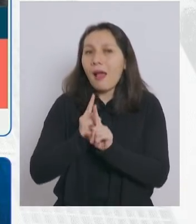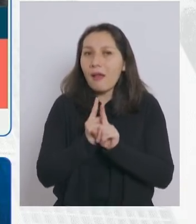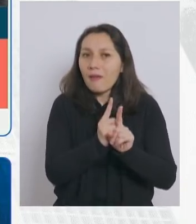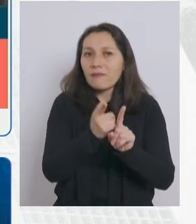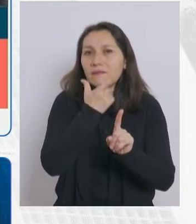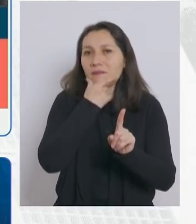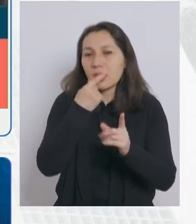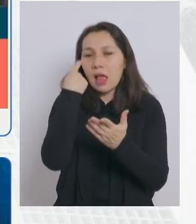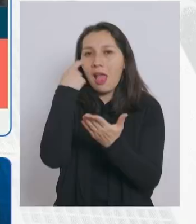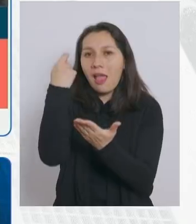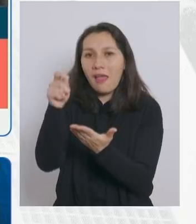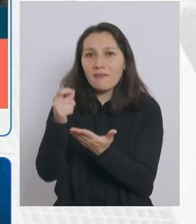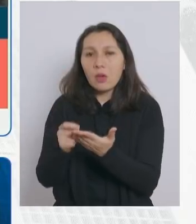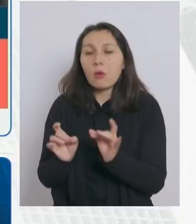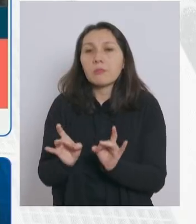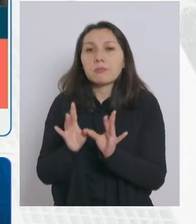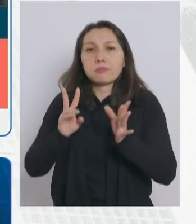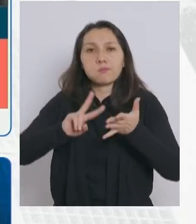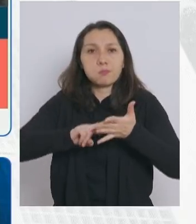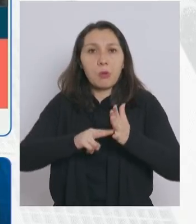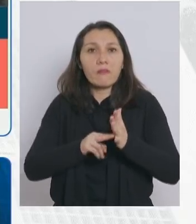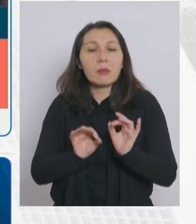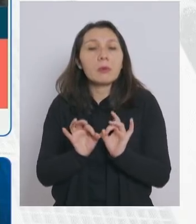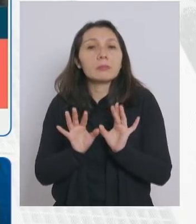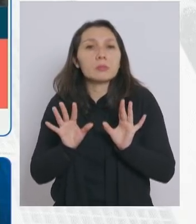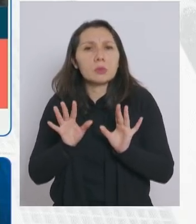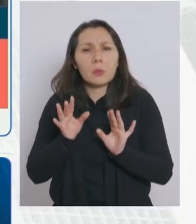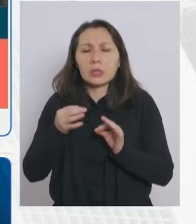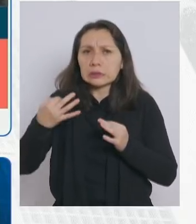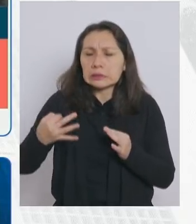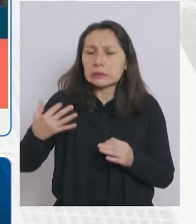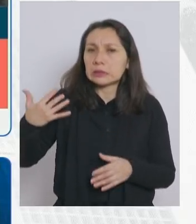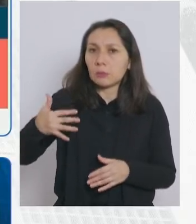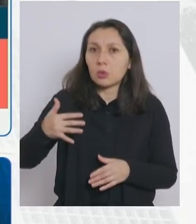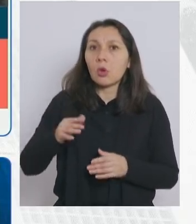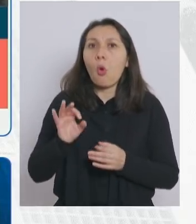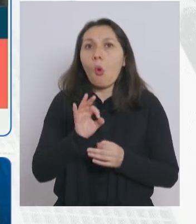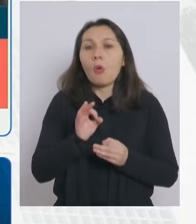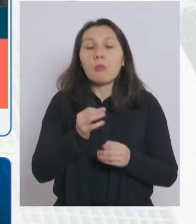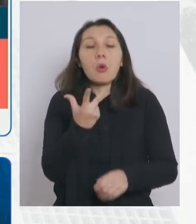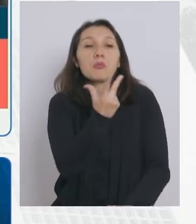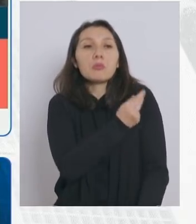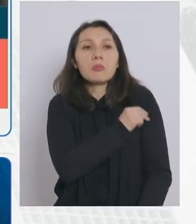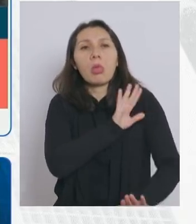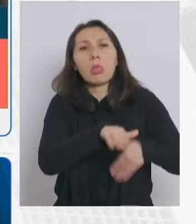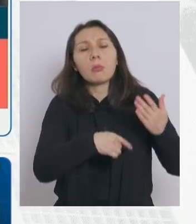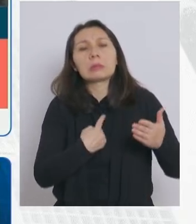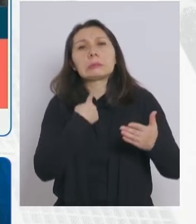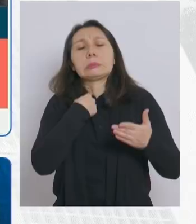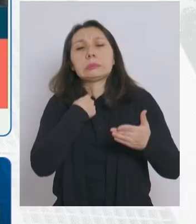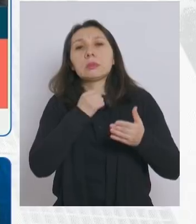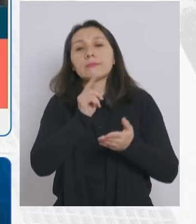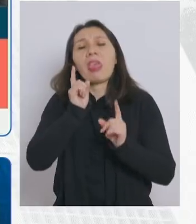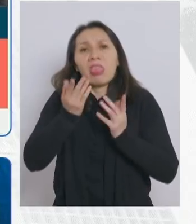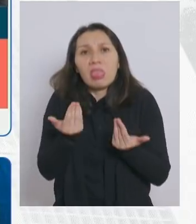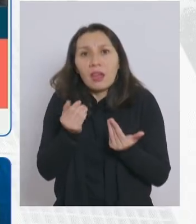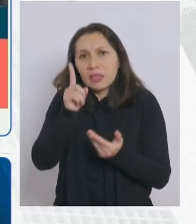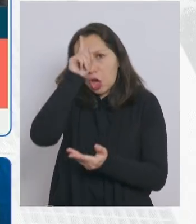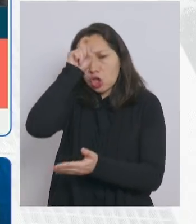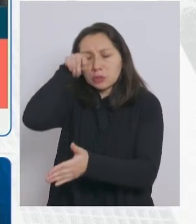y evaluación de aquellos eventos adversos que sean serios, es decir, que generen hospitalización o pongan en riesgo la vida